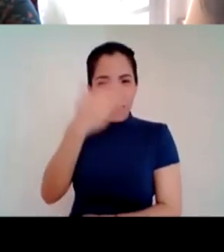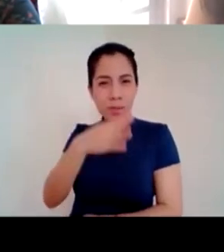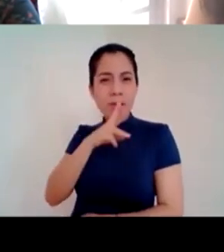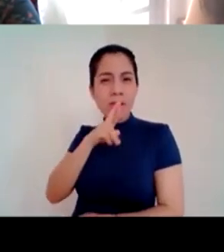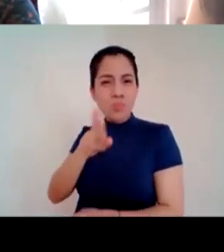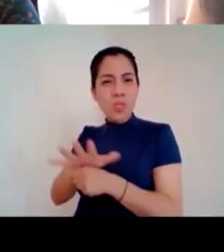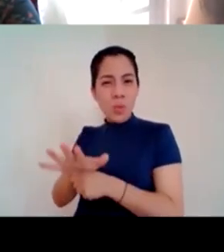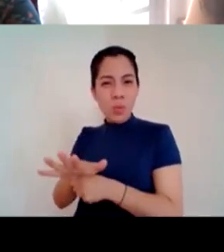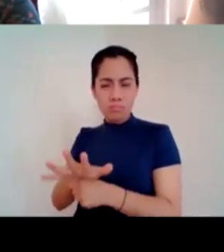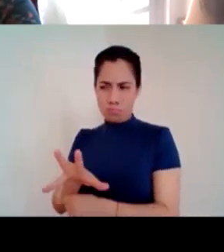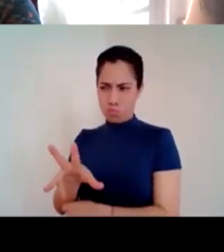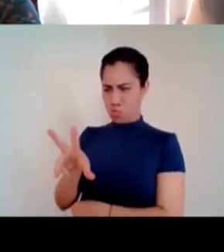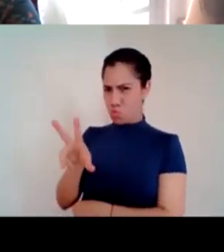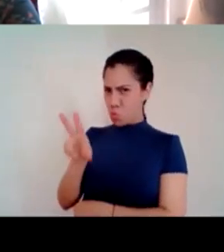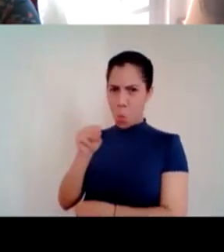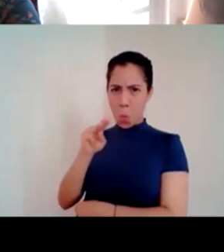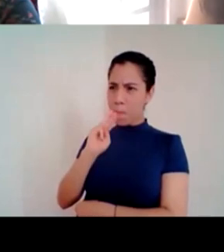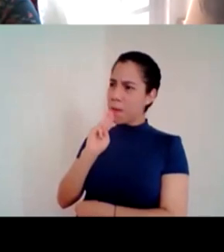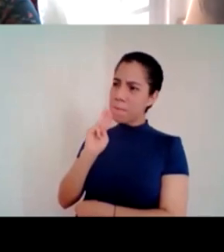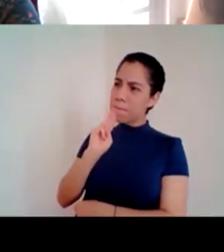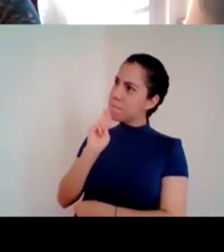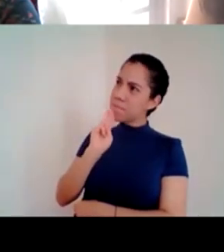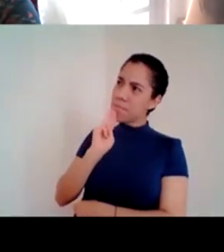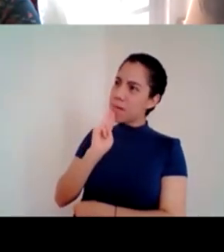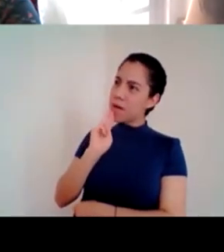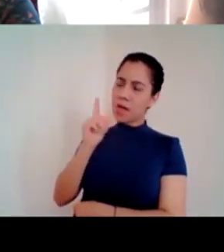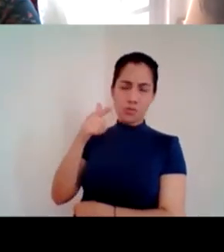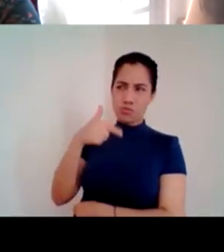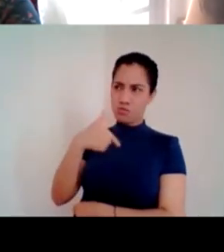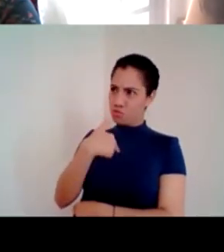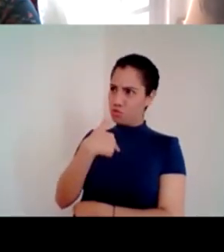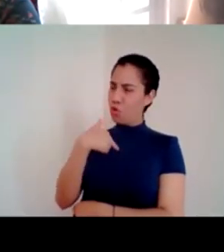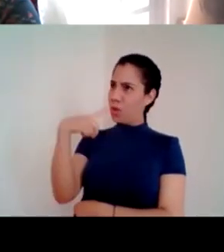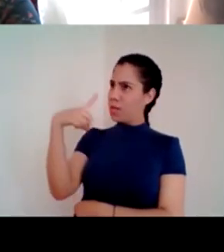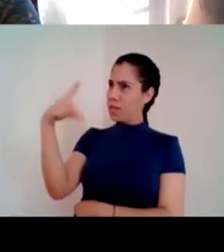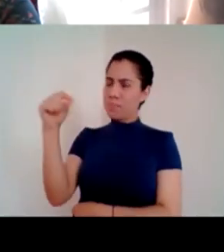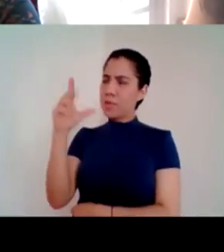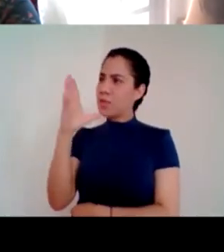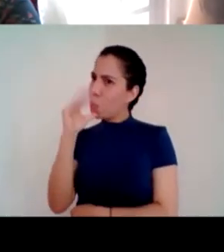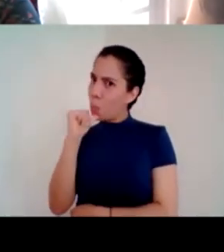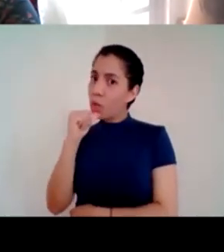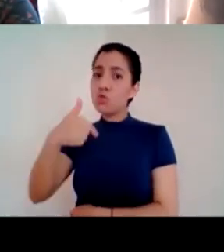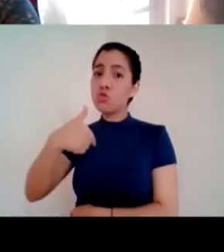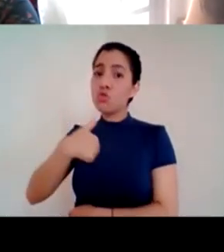mamá yo no me puedo ir yo tengo que cuidar a mi abuelito